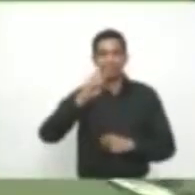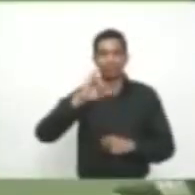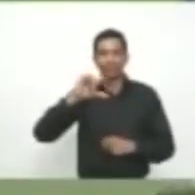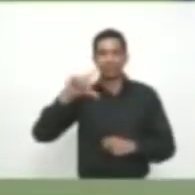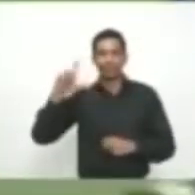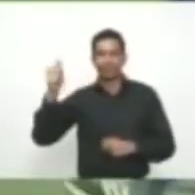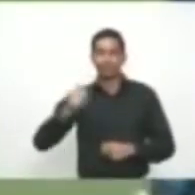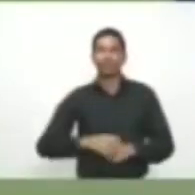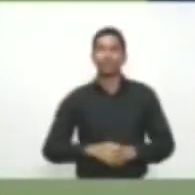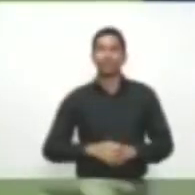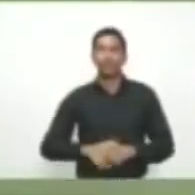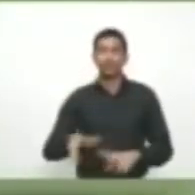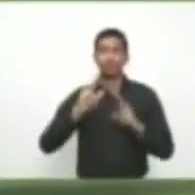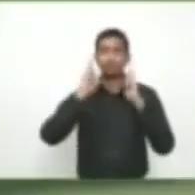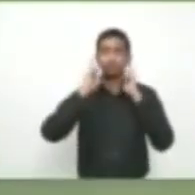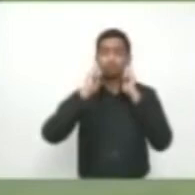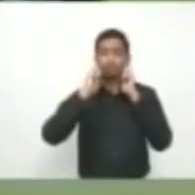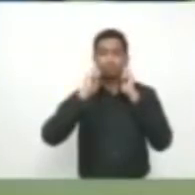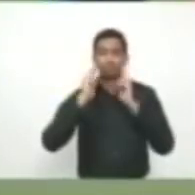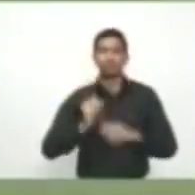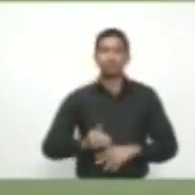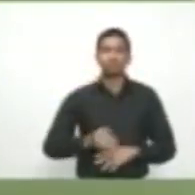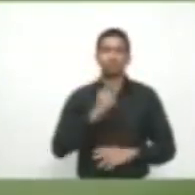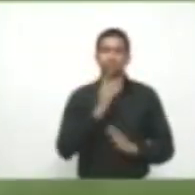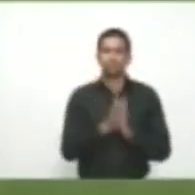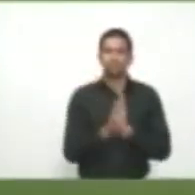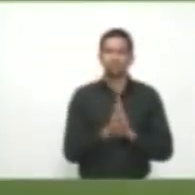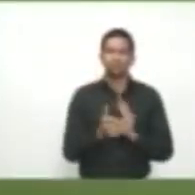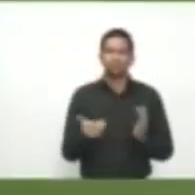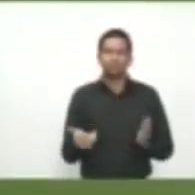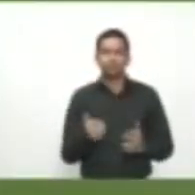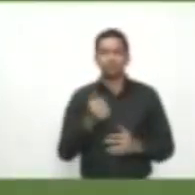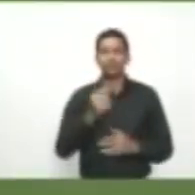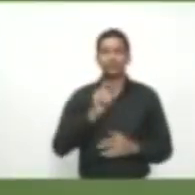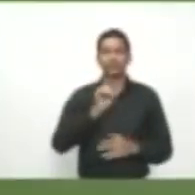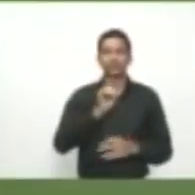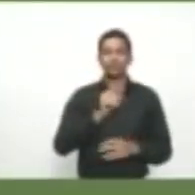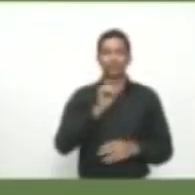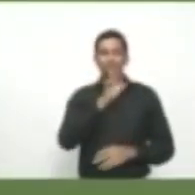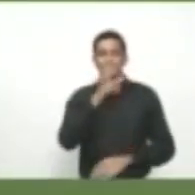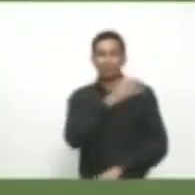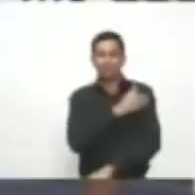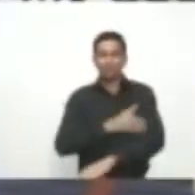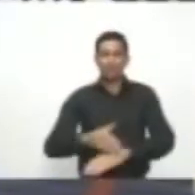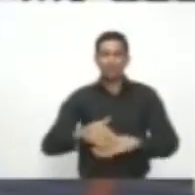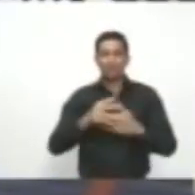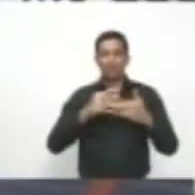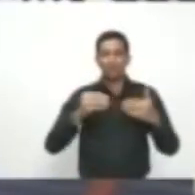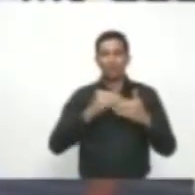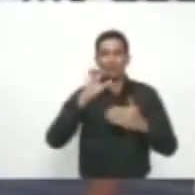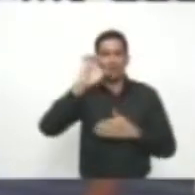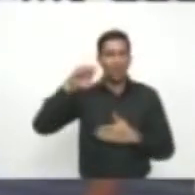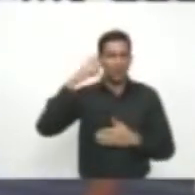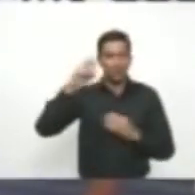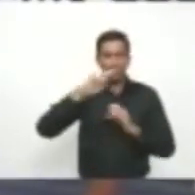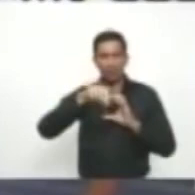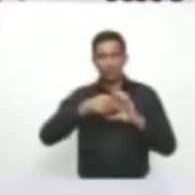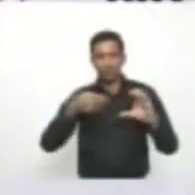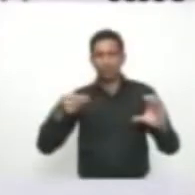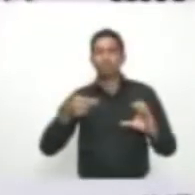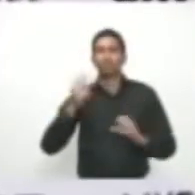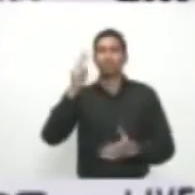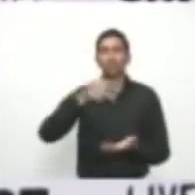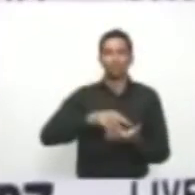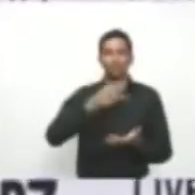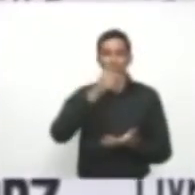Cristiano Ronaldo habría defraudado 15 millones de euros entre 2011 y 2014, según Hacienda Pública, y el hecho que se haya enviado